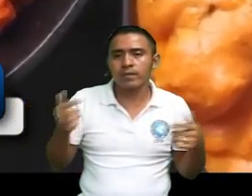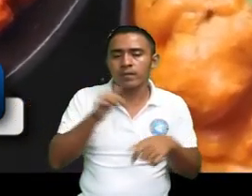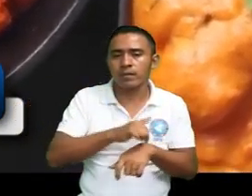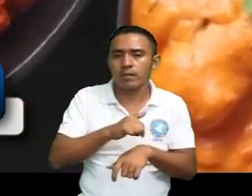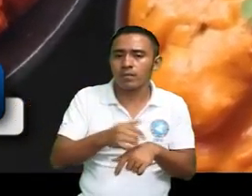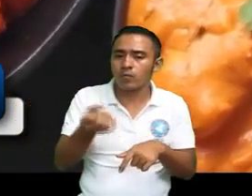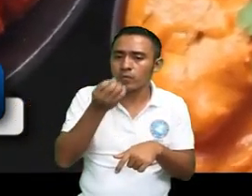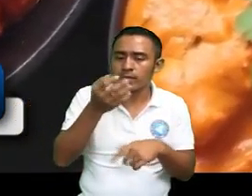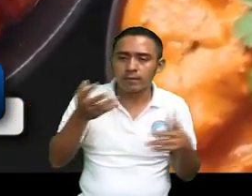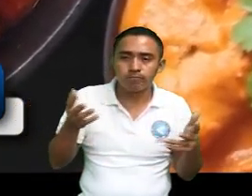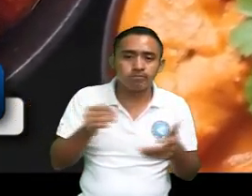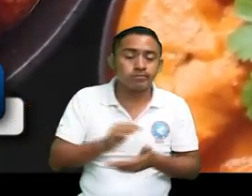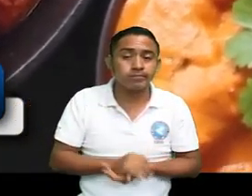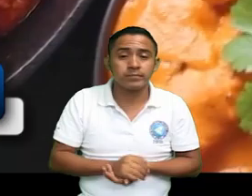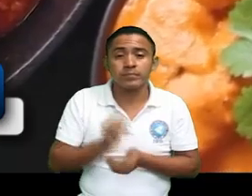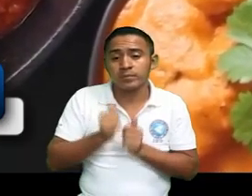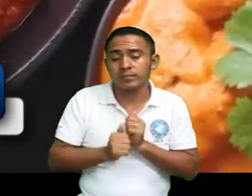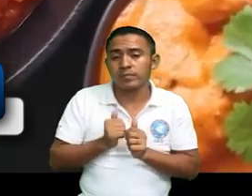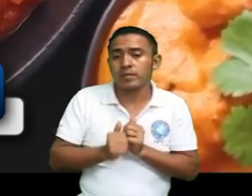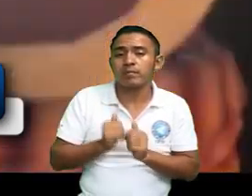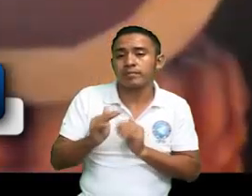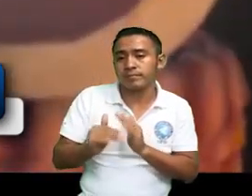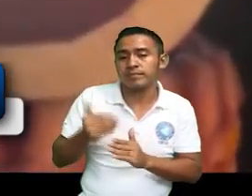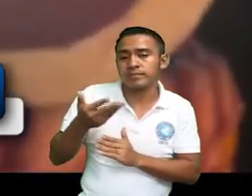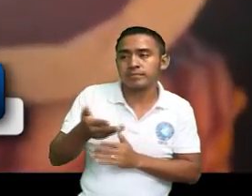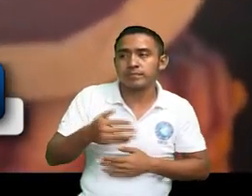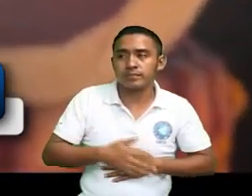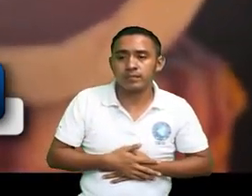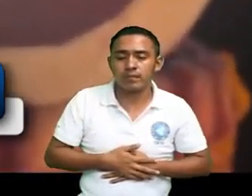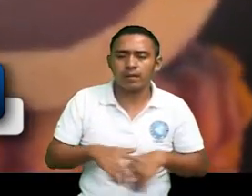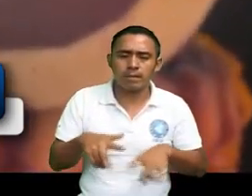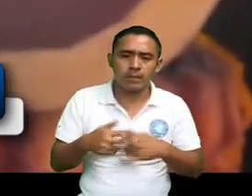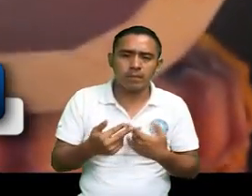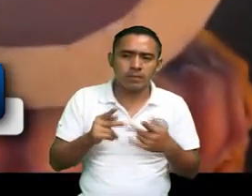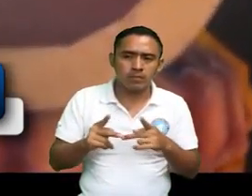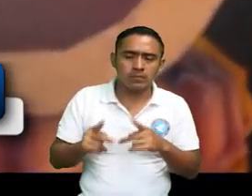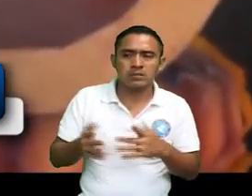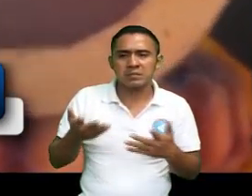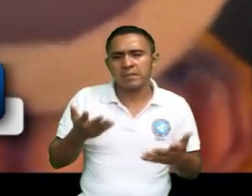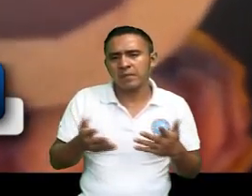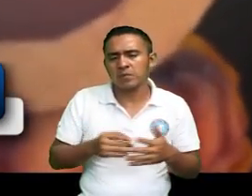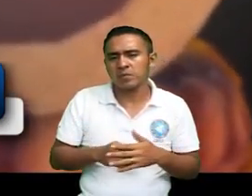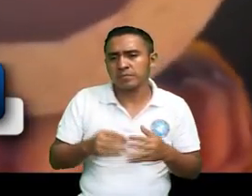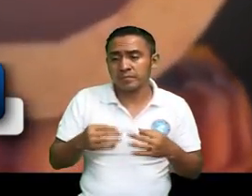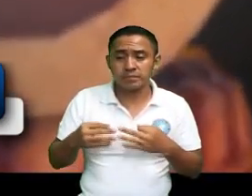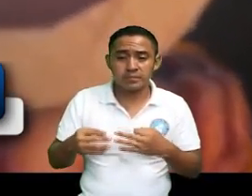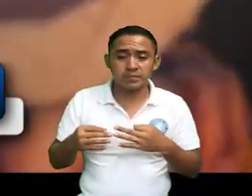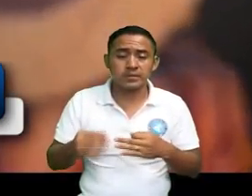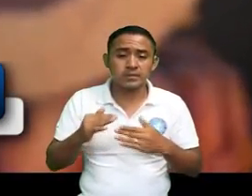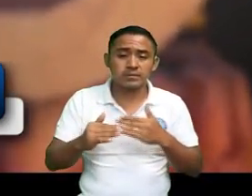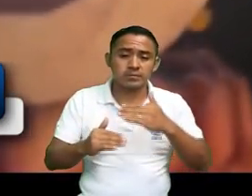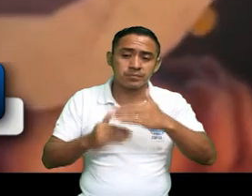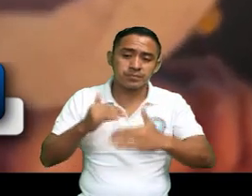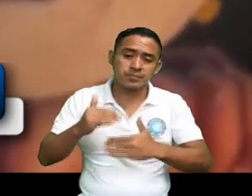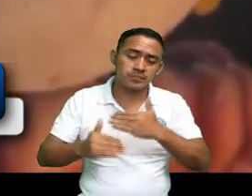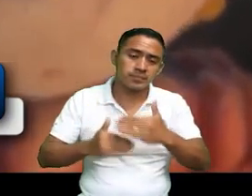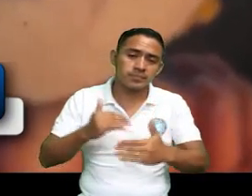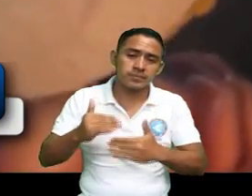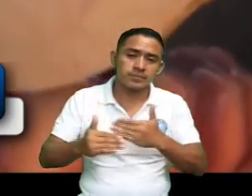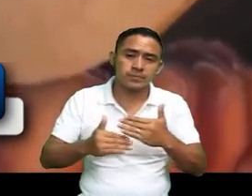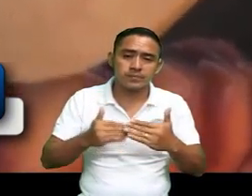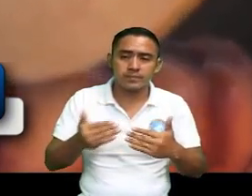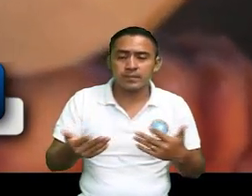comerlo, pues trae sus consecuencias. Al inicio la persona tal vez se pueda sentir bien, pero con el tiempo, lógicamente, pues va